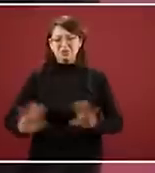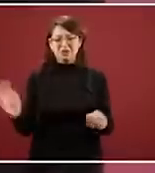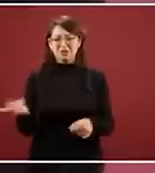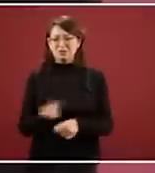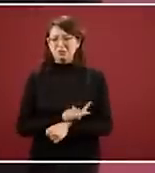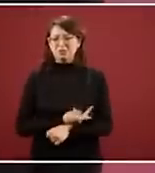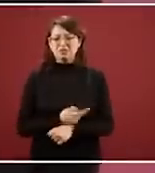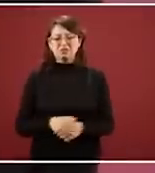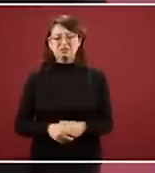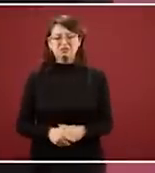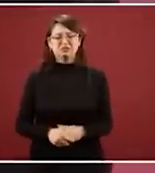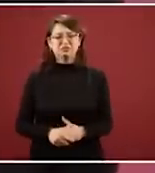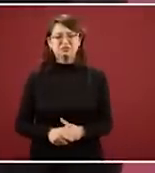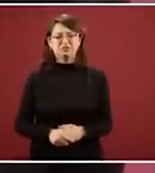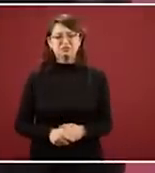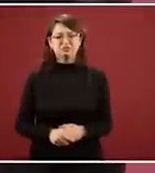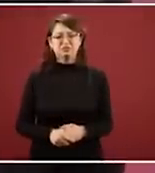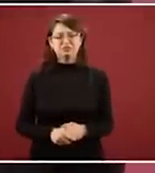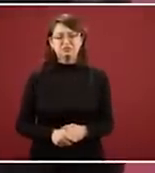O sea,